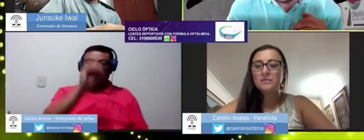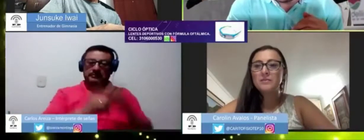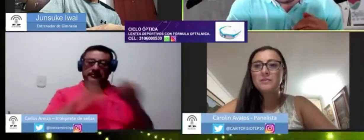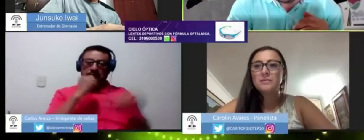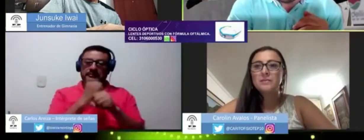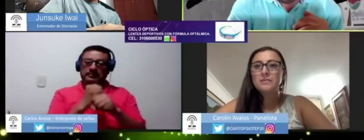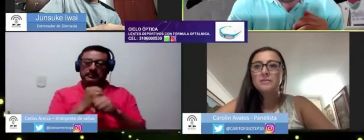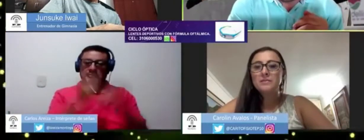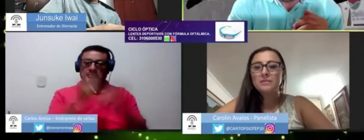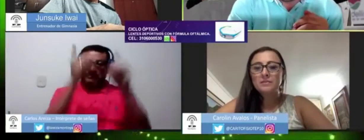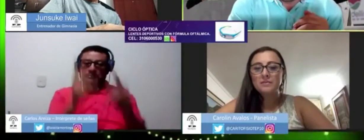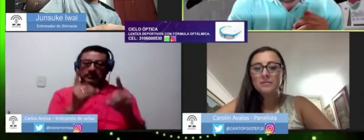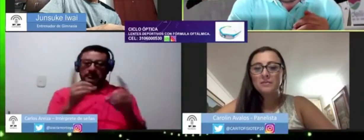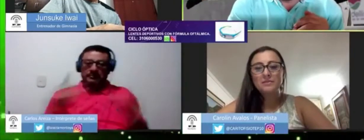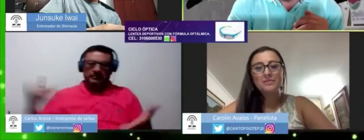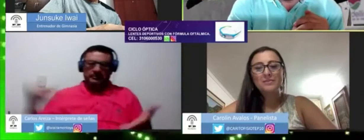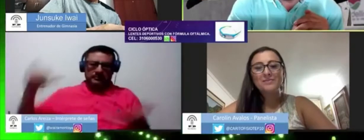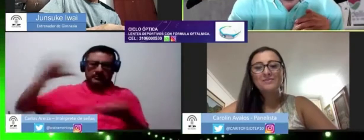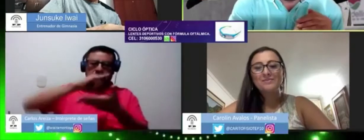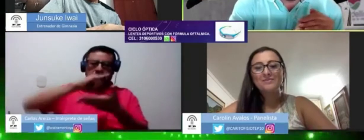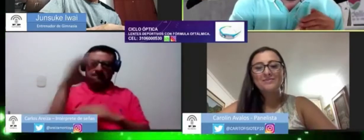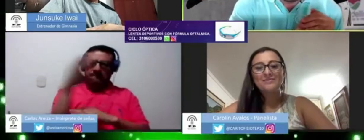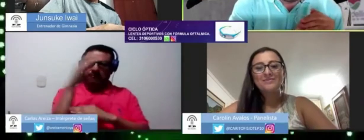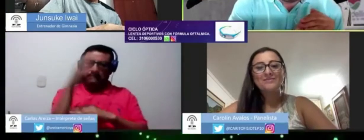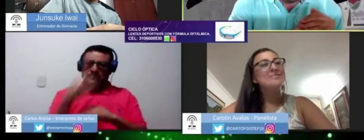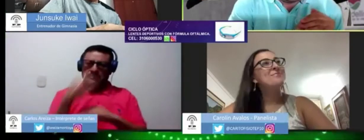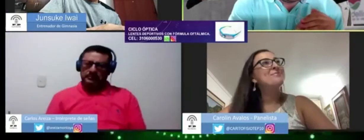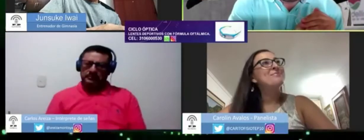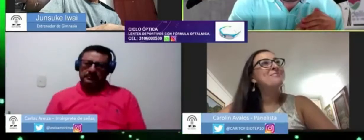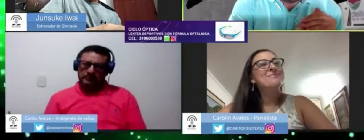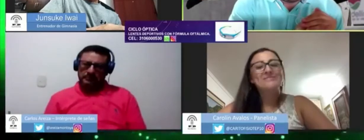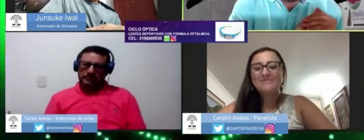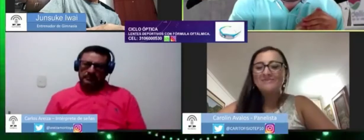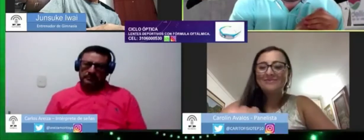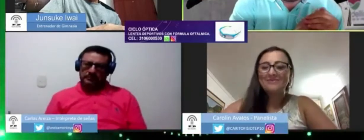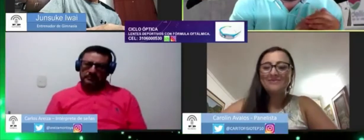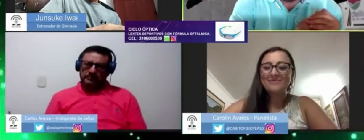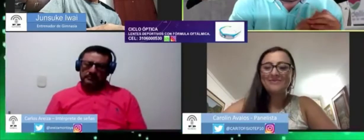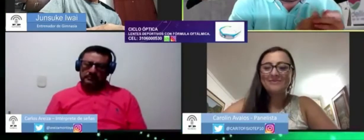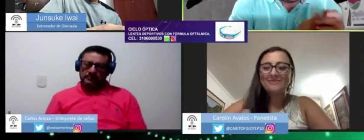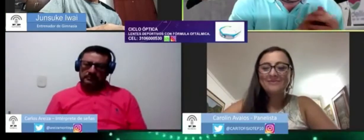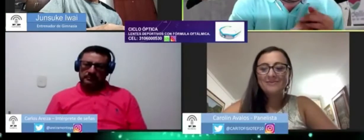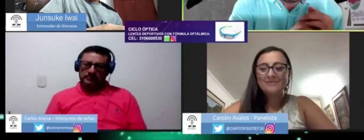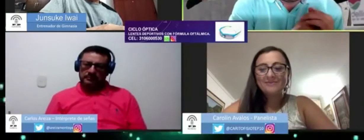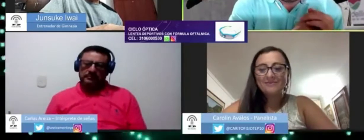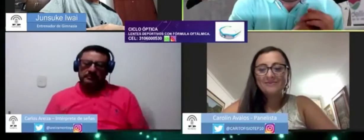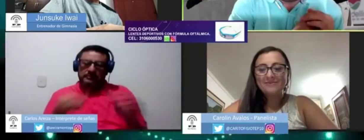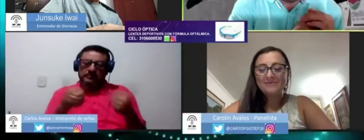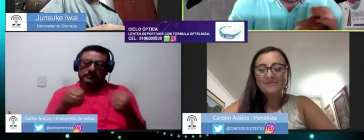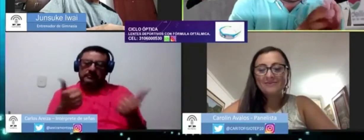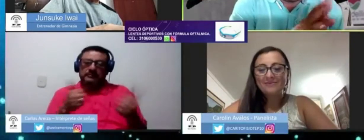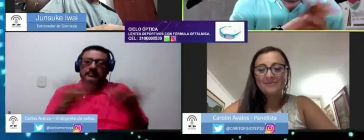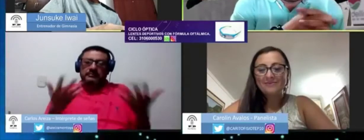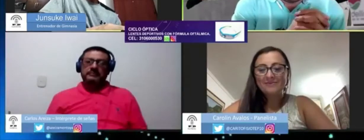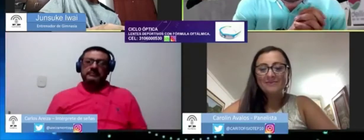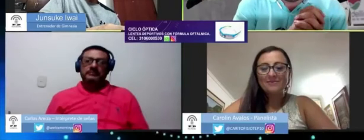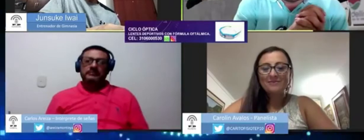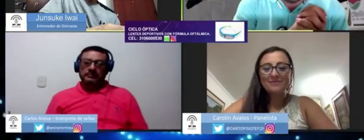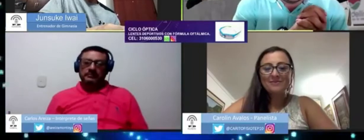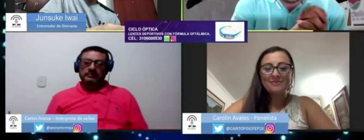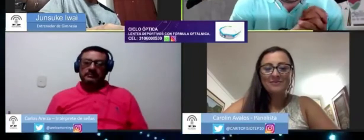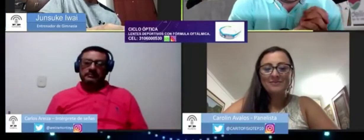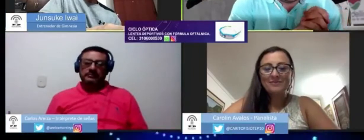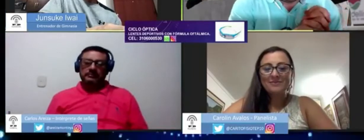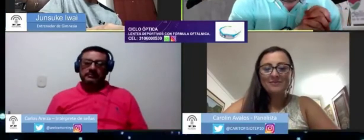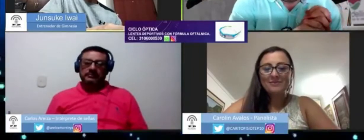de ese tipo para irse al otro lado del mundo, ¿cómo fue eso? Pues yo digo, si de por sí es difícil